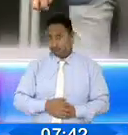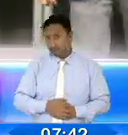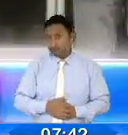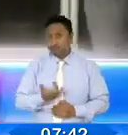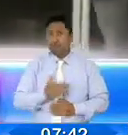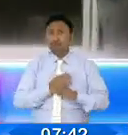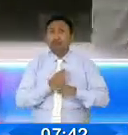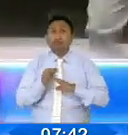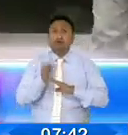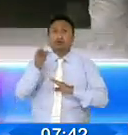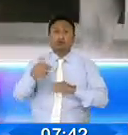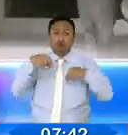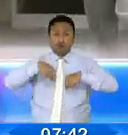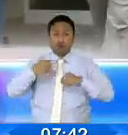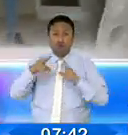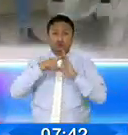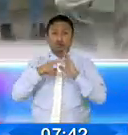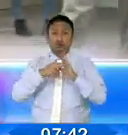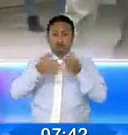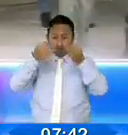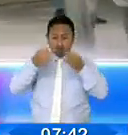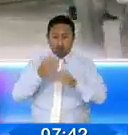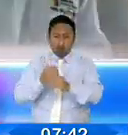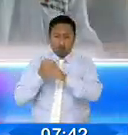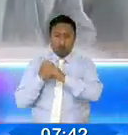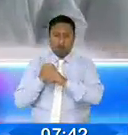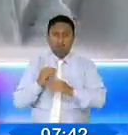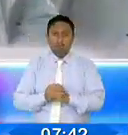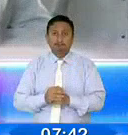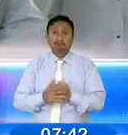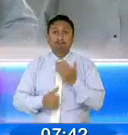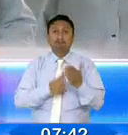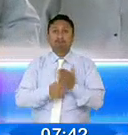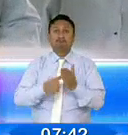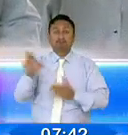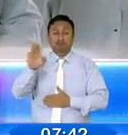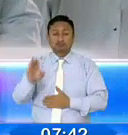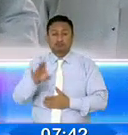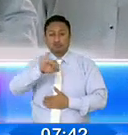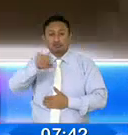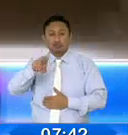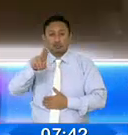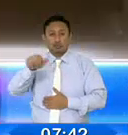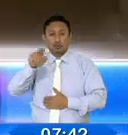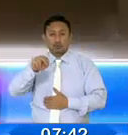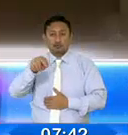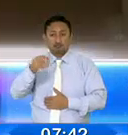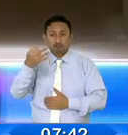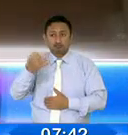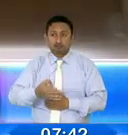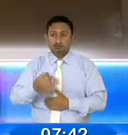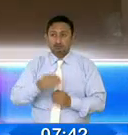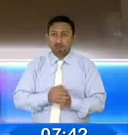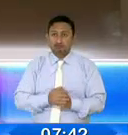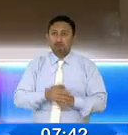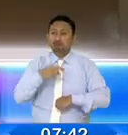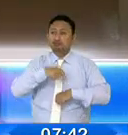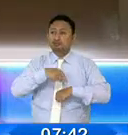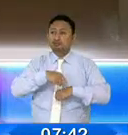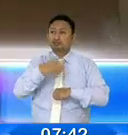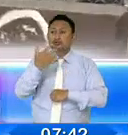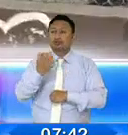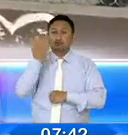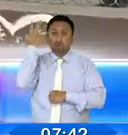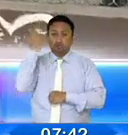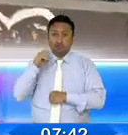emitió una medida de cumplimiento obligatorio al ministro de Salud, Juan Carlos Ceballos, para que se garantice en un plazo máximo de 15 días el acceso